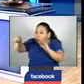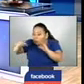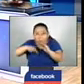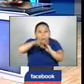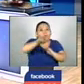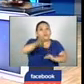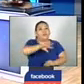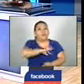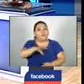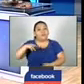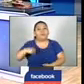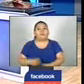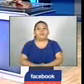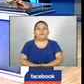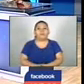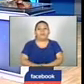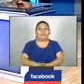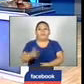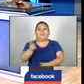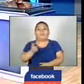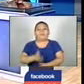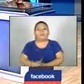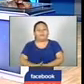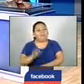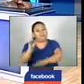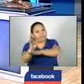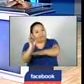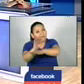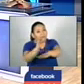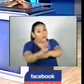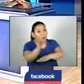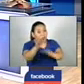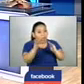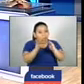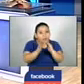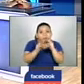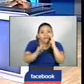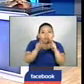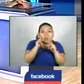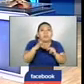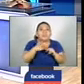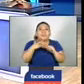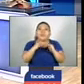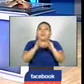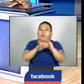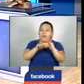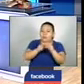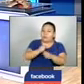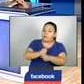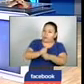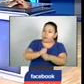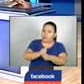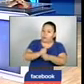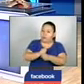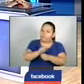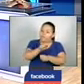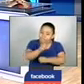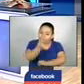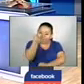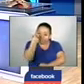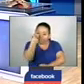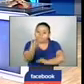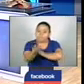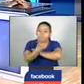familia. Exactamente. Bueno, les recordamos estas recomendaciones para usted que esté en casa, que se siente seguro en su vivienda, pues acátelas, por